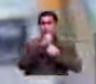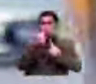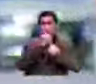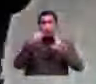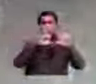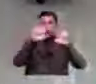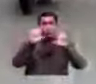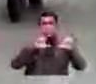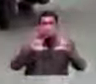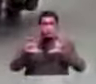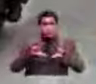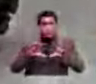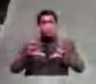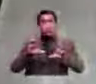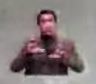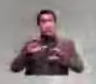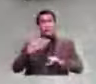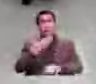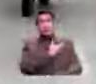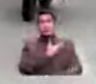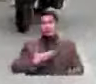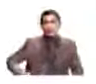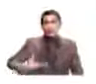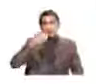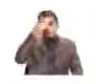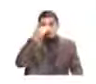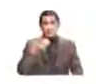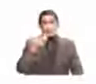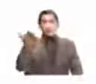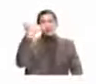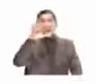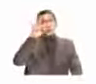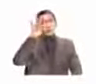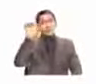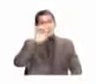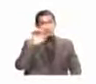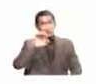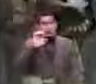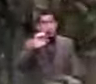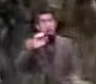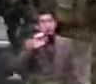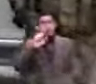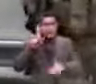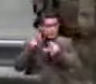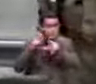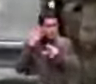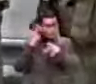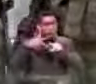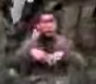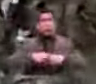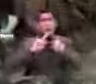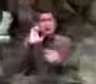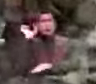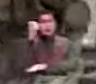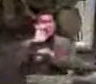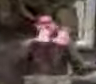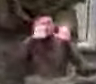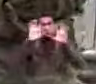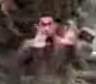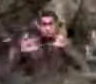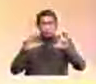fue declarado el pasado 9 de enero, precisamente para luchar contra el crimen organizado y el